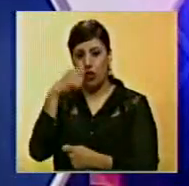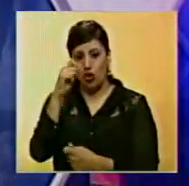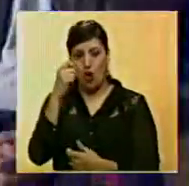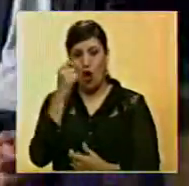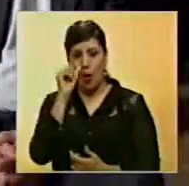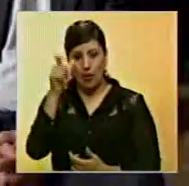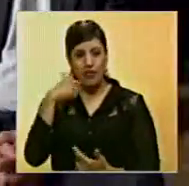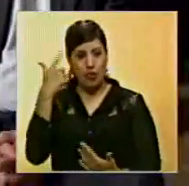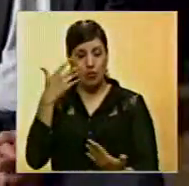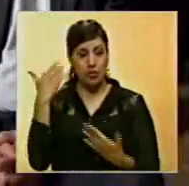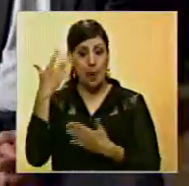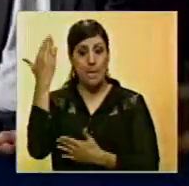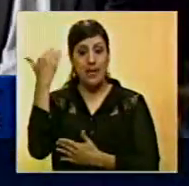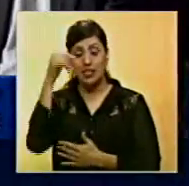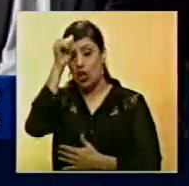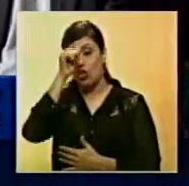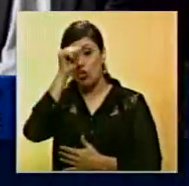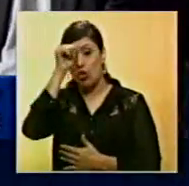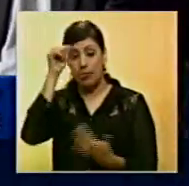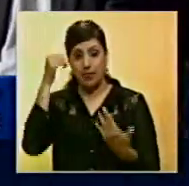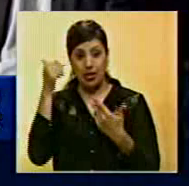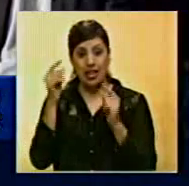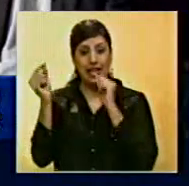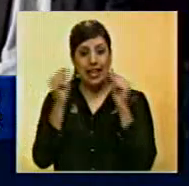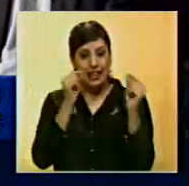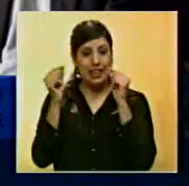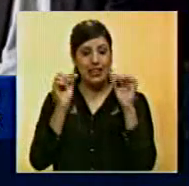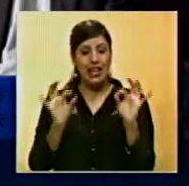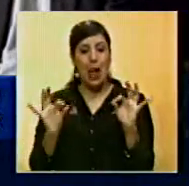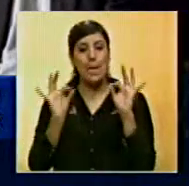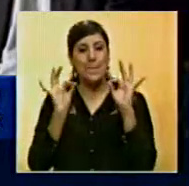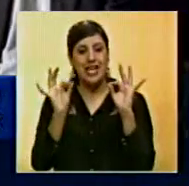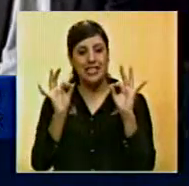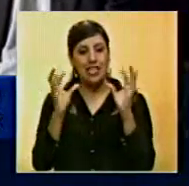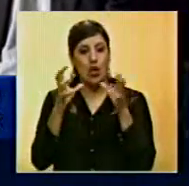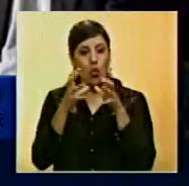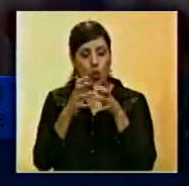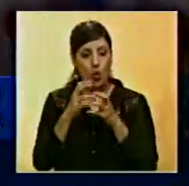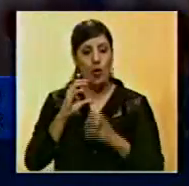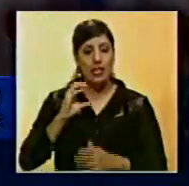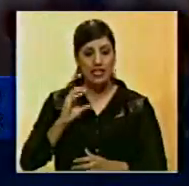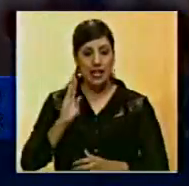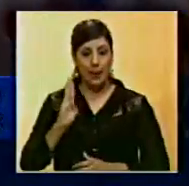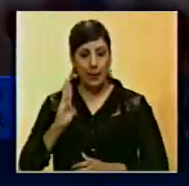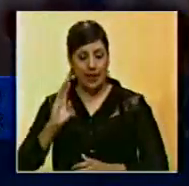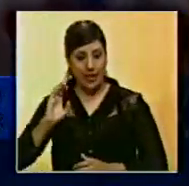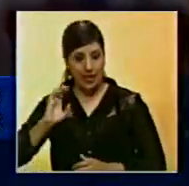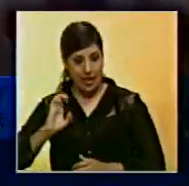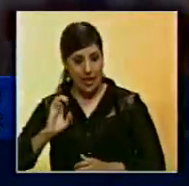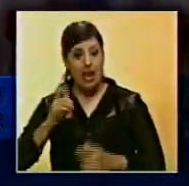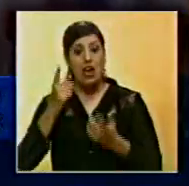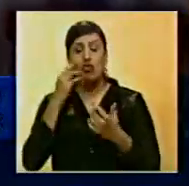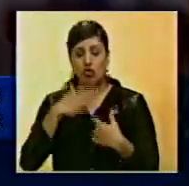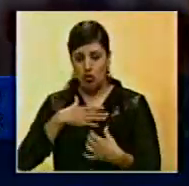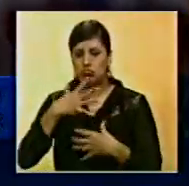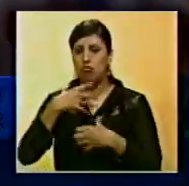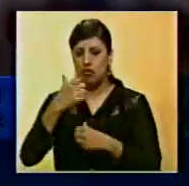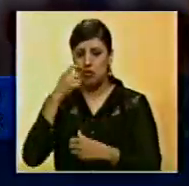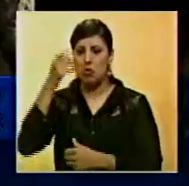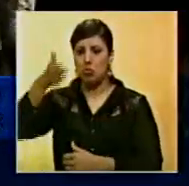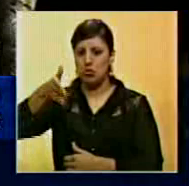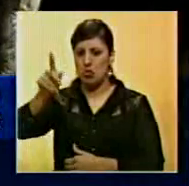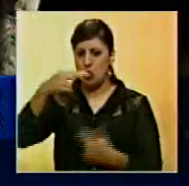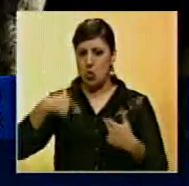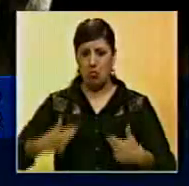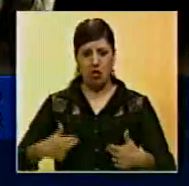del Castillo. El pasado domingo, Sean Penn, en una entrevista exclusiva para la cadena CBS, confesó que vio al gran capo como un